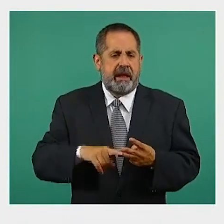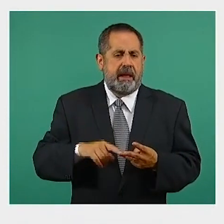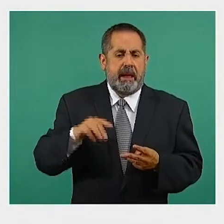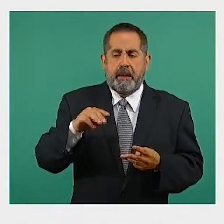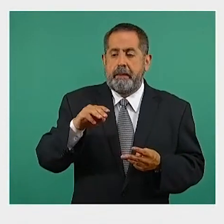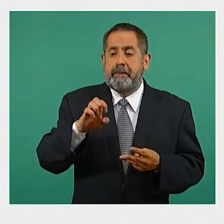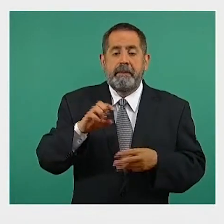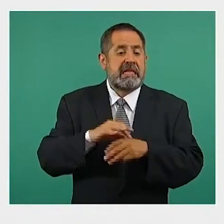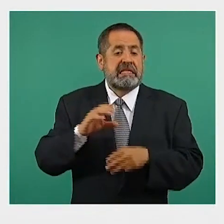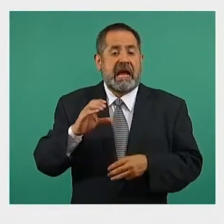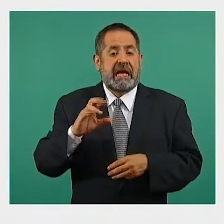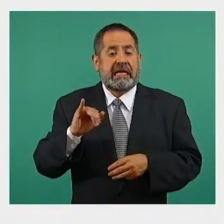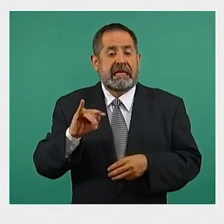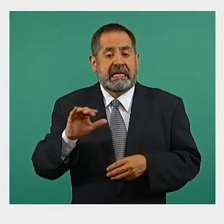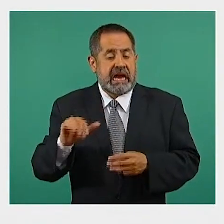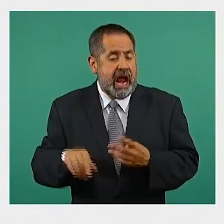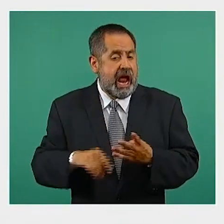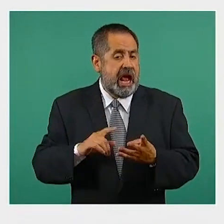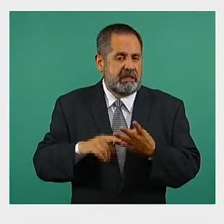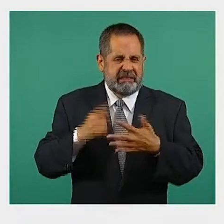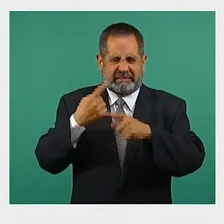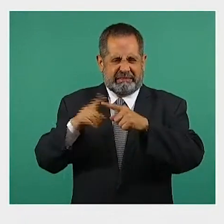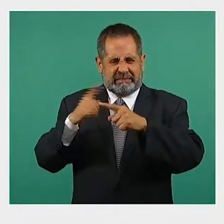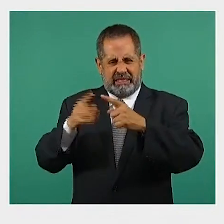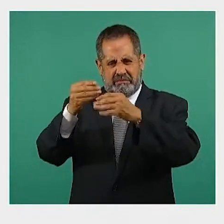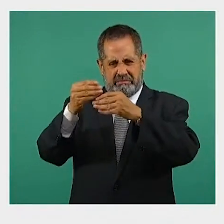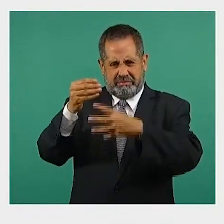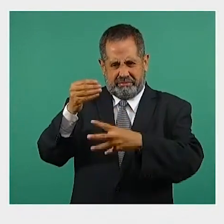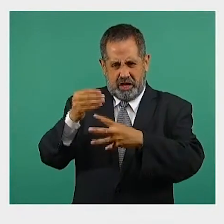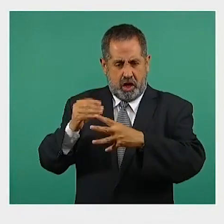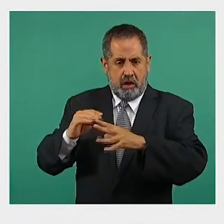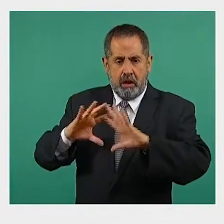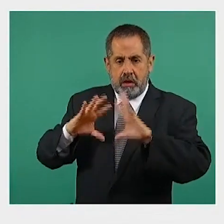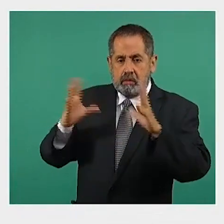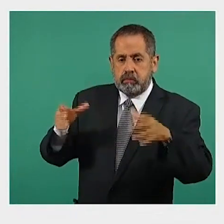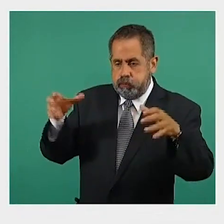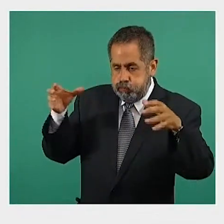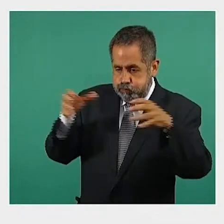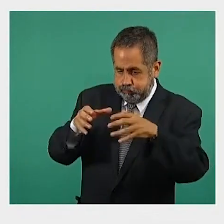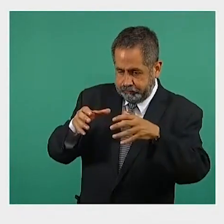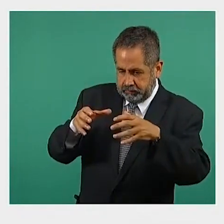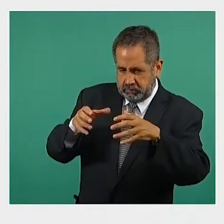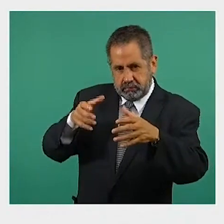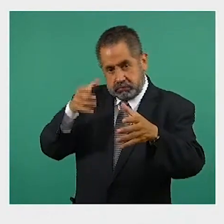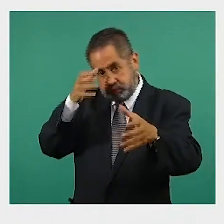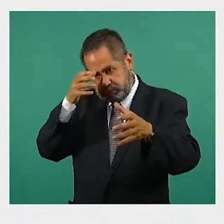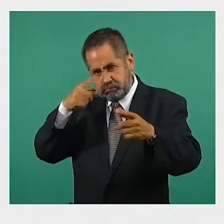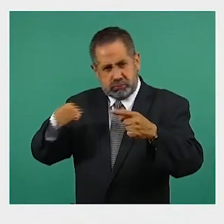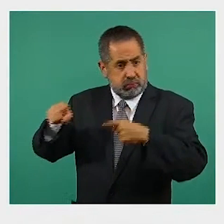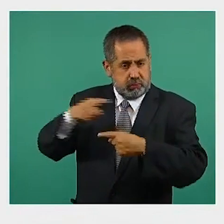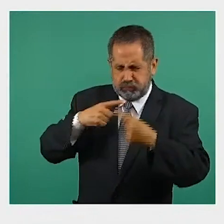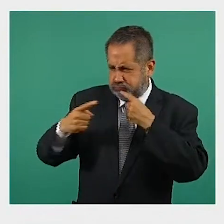medicina crítica, y todo en un contexto de conocimiento